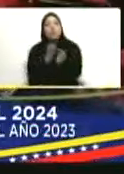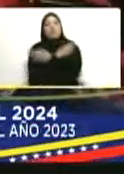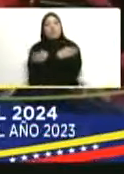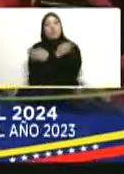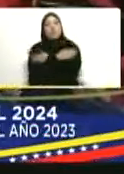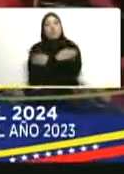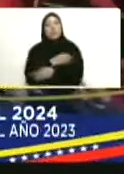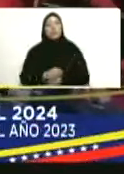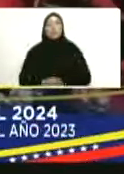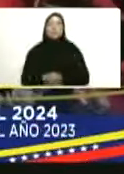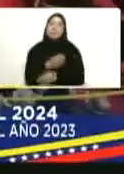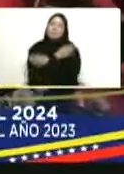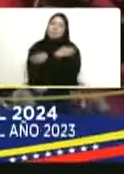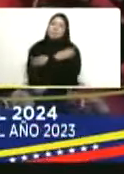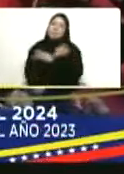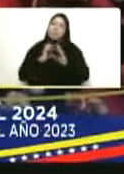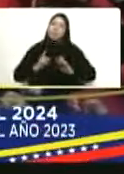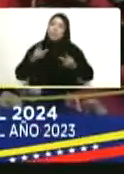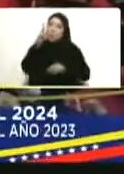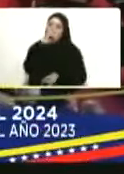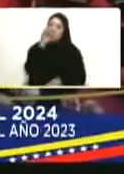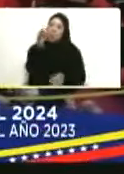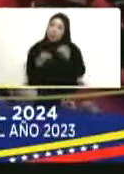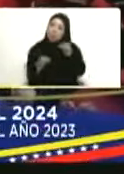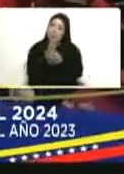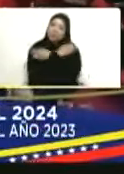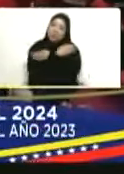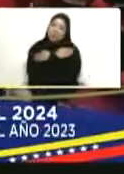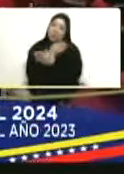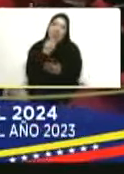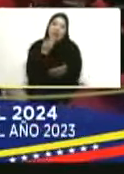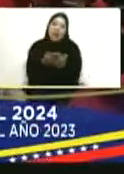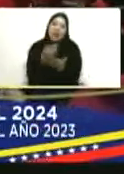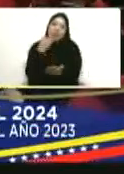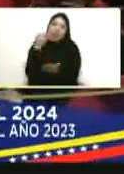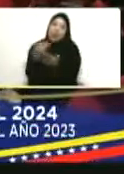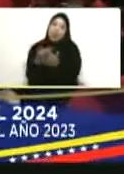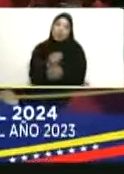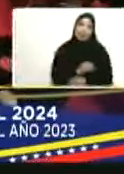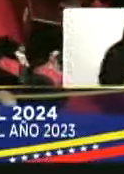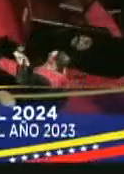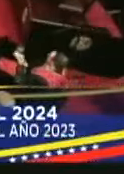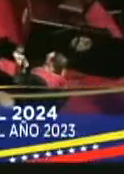Felicitaciones. Feliz inicio de año judicial. Muchas gracias.